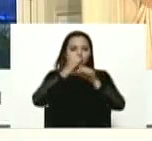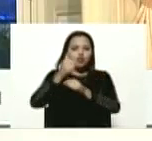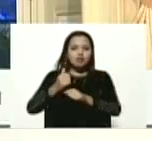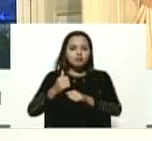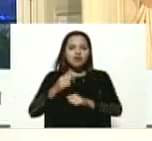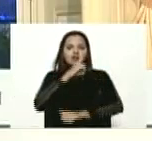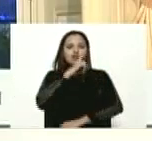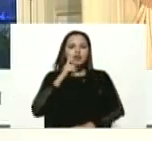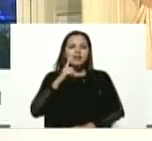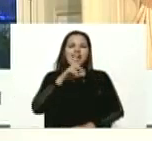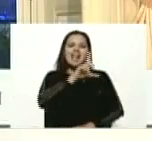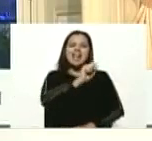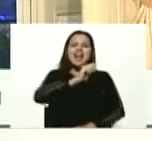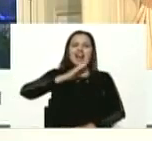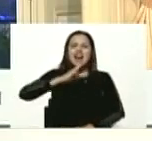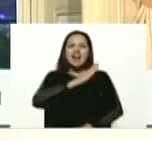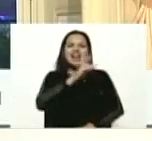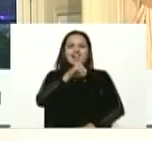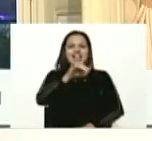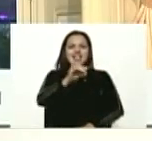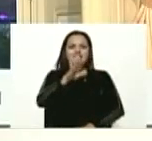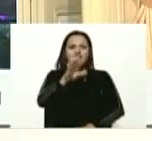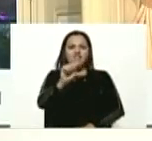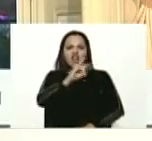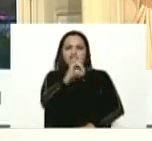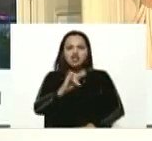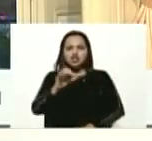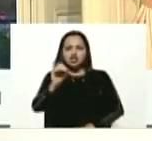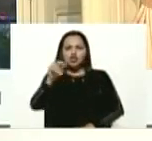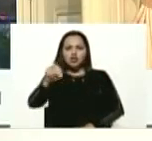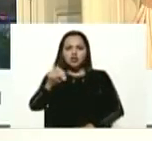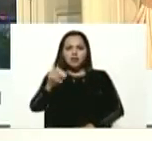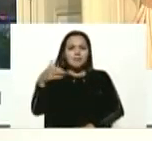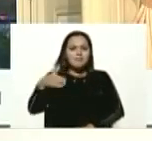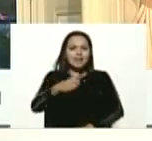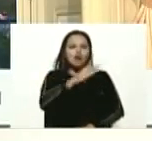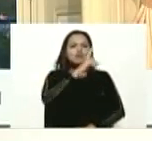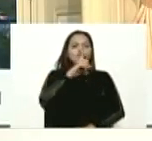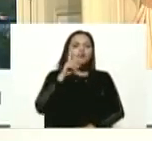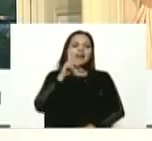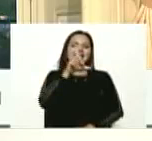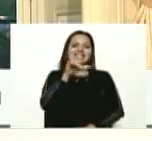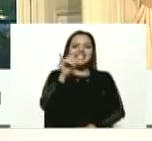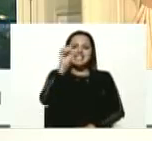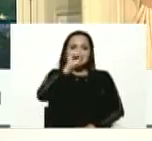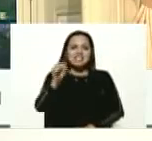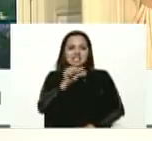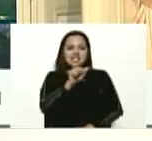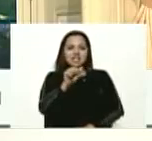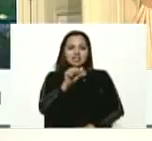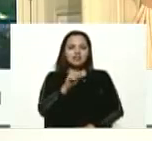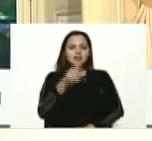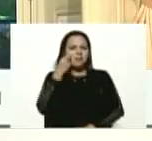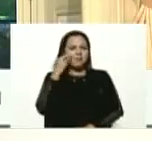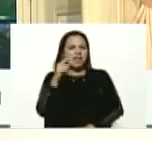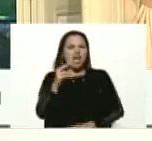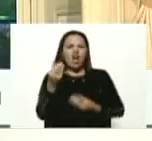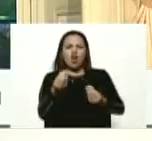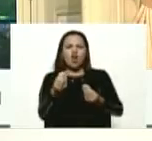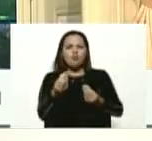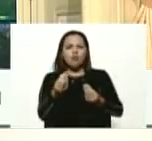ribazón con el pescado, con los peces lisa, que llaman. Miren cómo